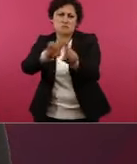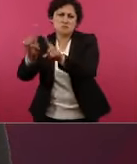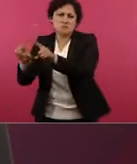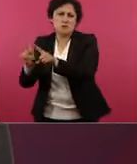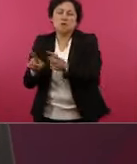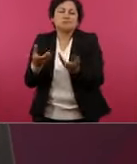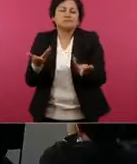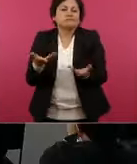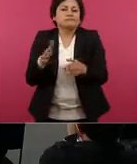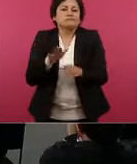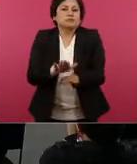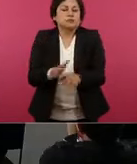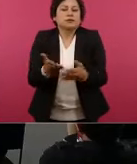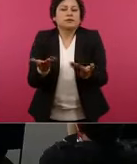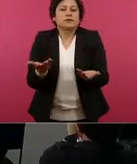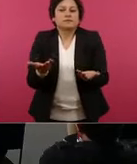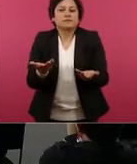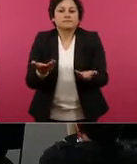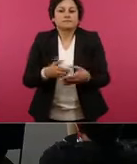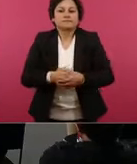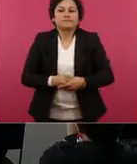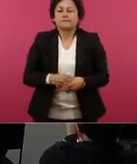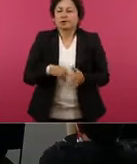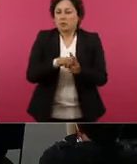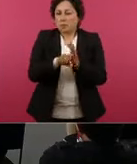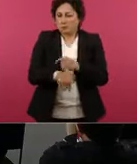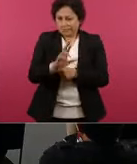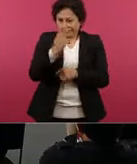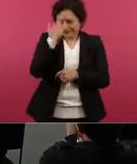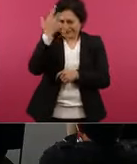de cómo un señor que era